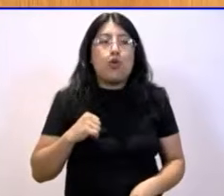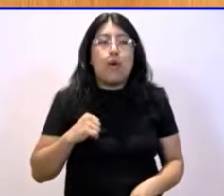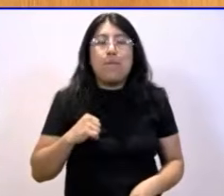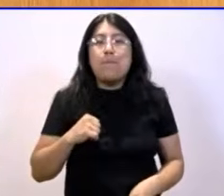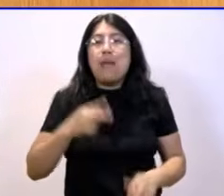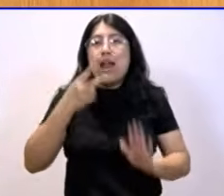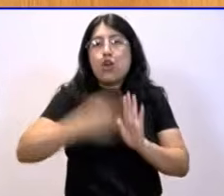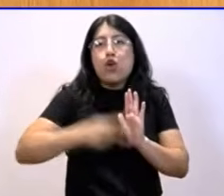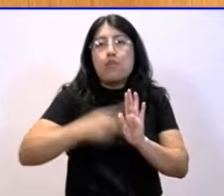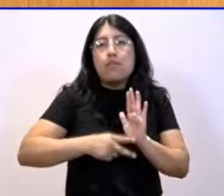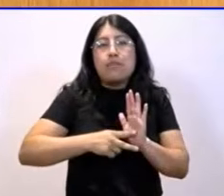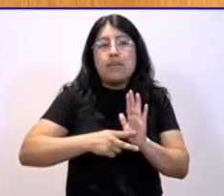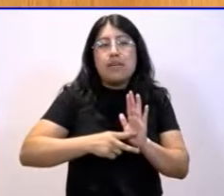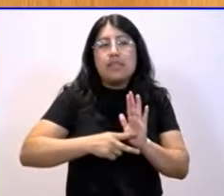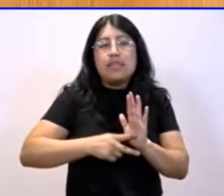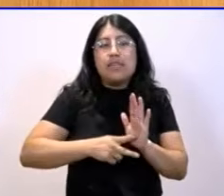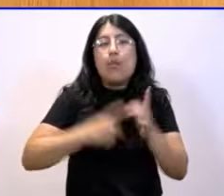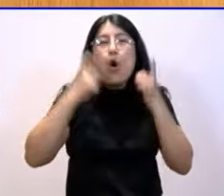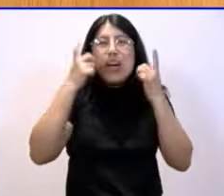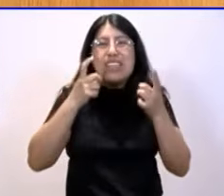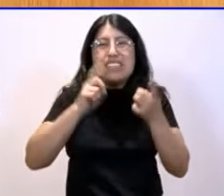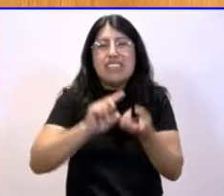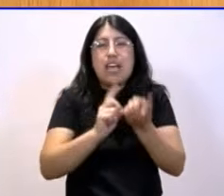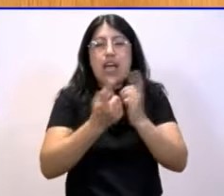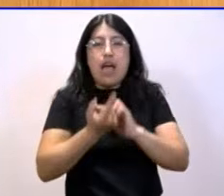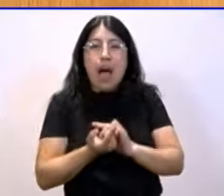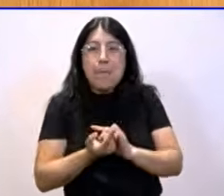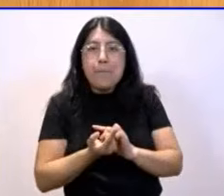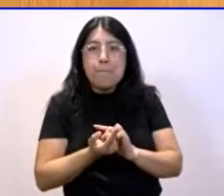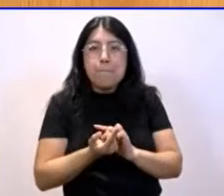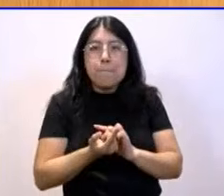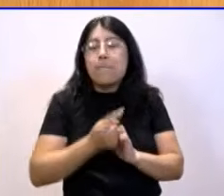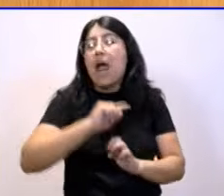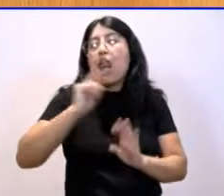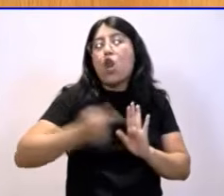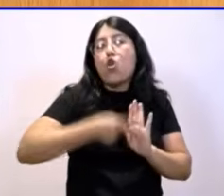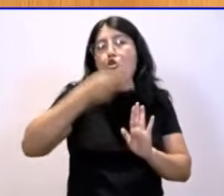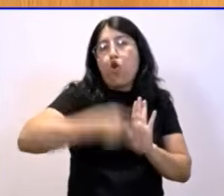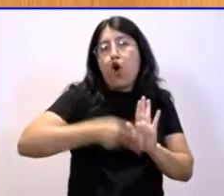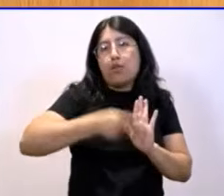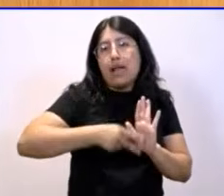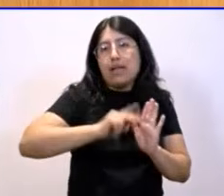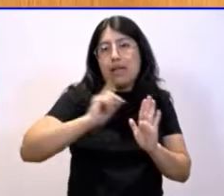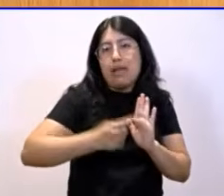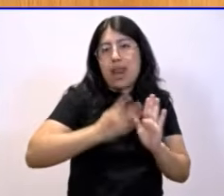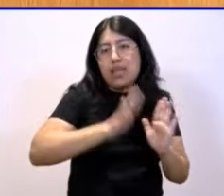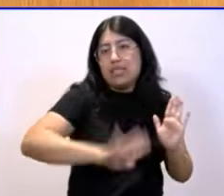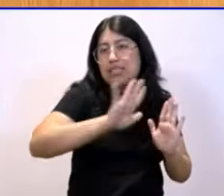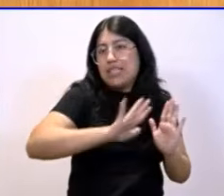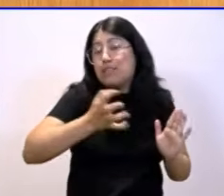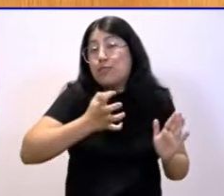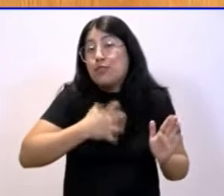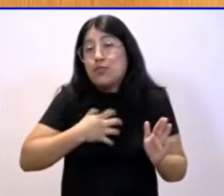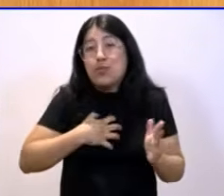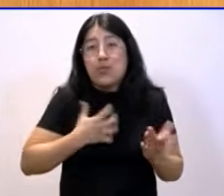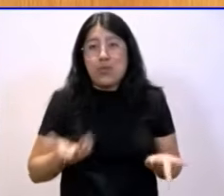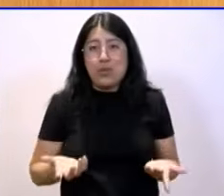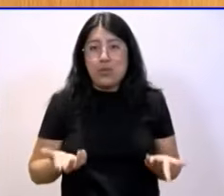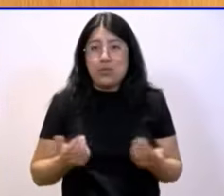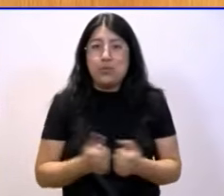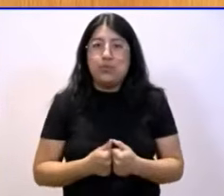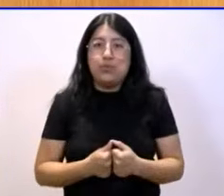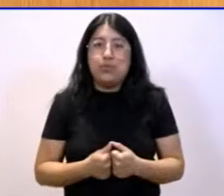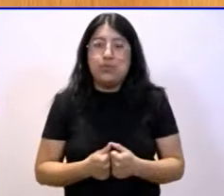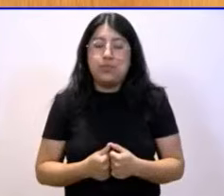ninguna normativa tendente a cambiar el régimen jurídico de del personal temporal de nuestra Administración pública o el del régimen de función